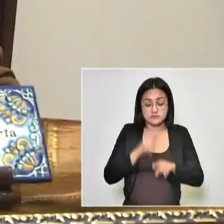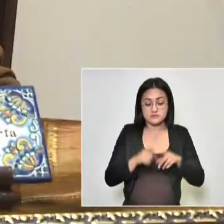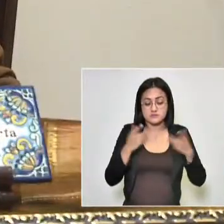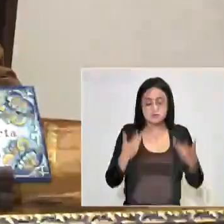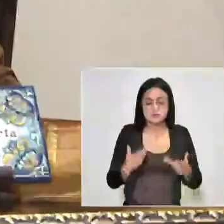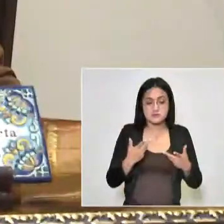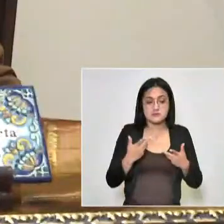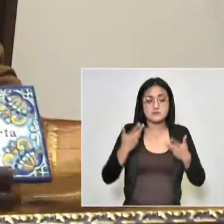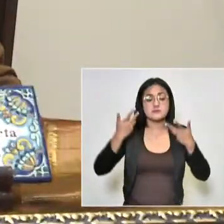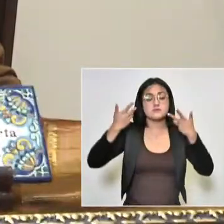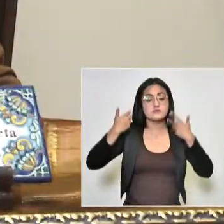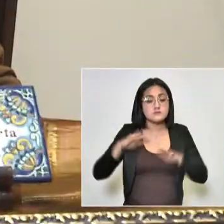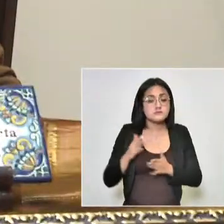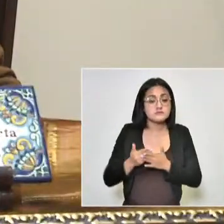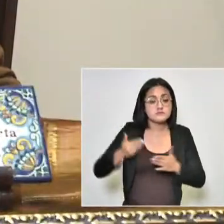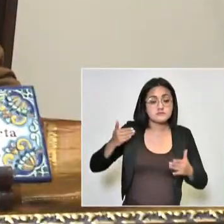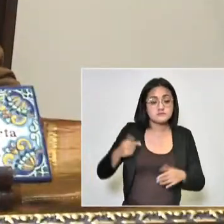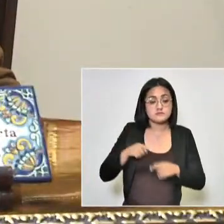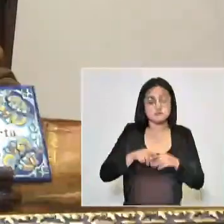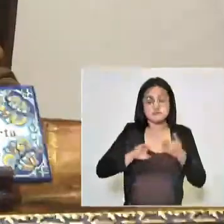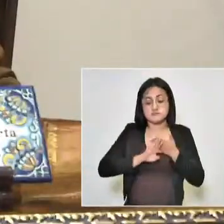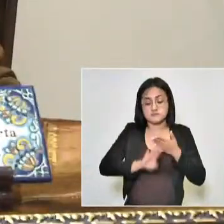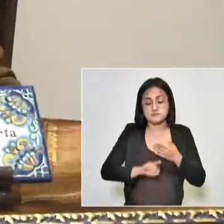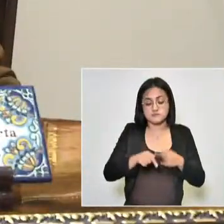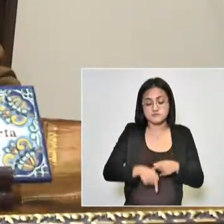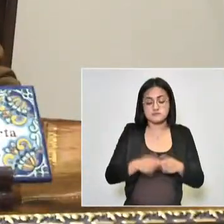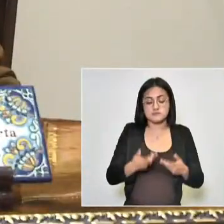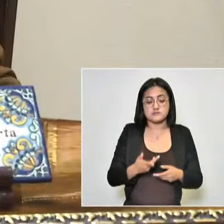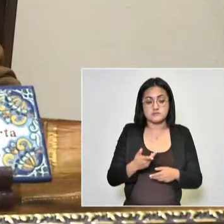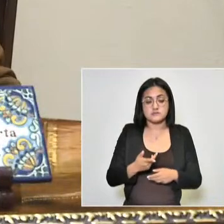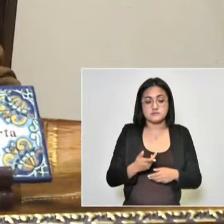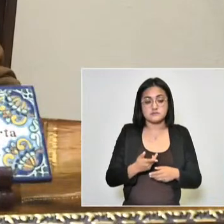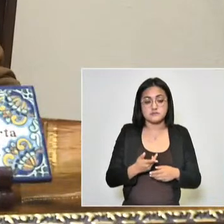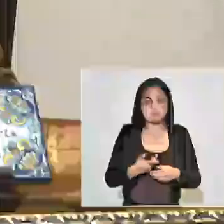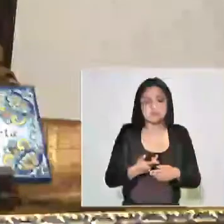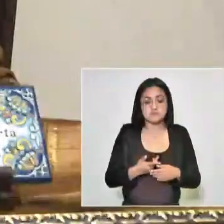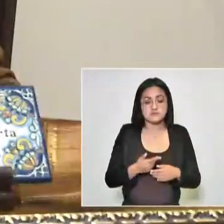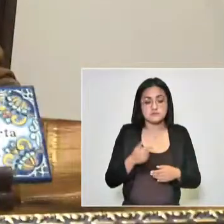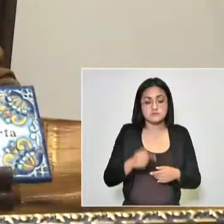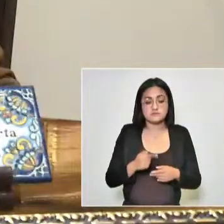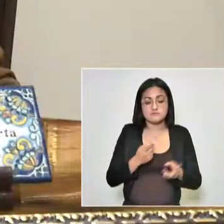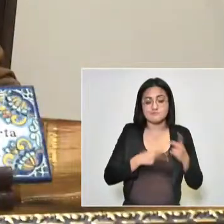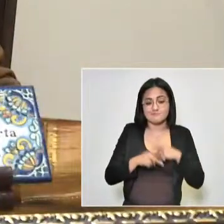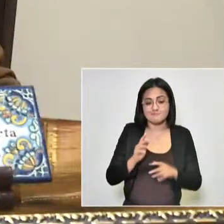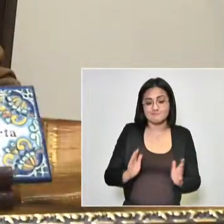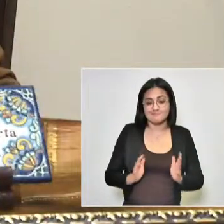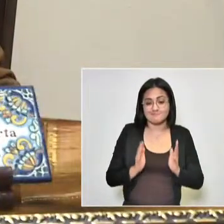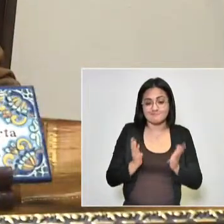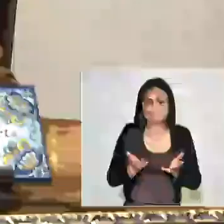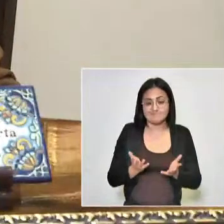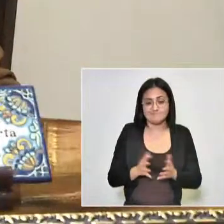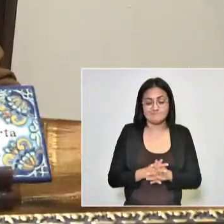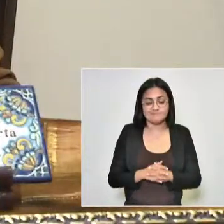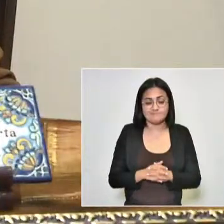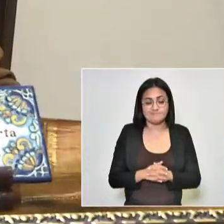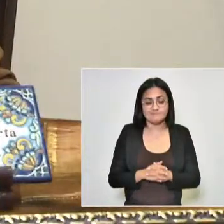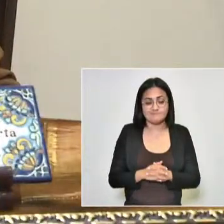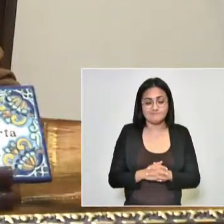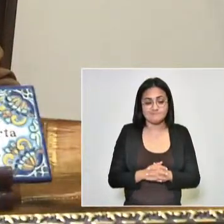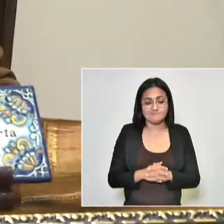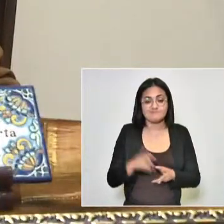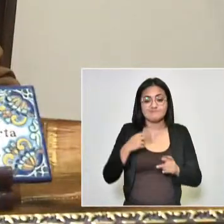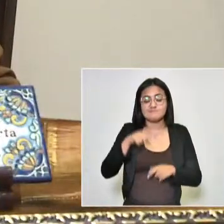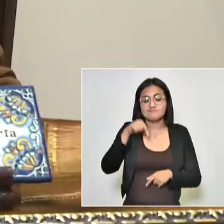de que viniera el canciller aquí a visitarme a Casa Aguayo. Me siento honrado también con